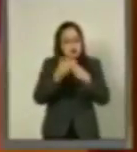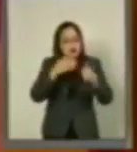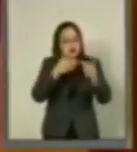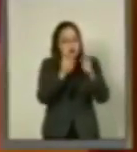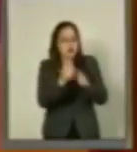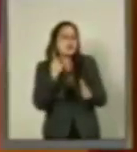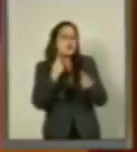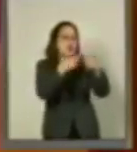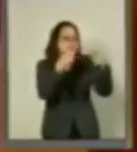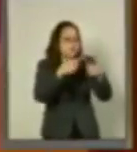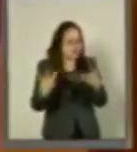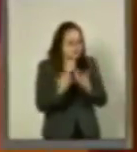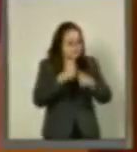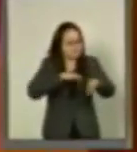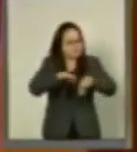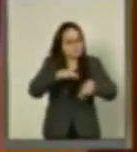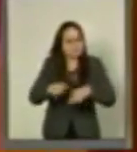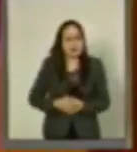Pero sabiendo